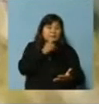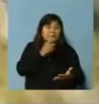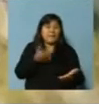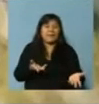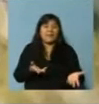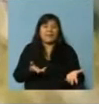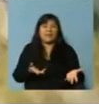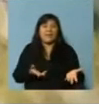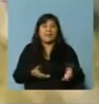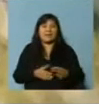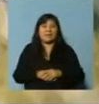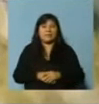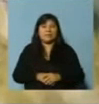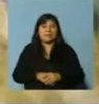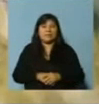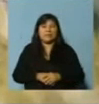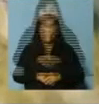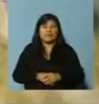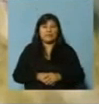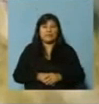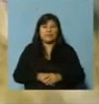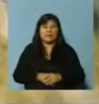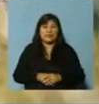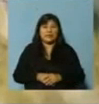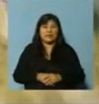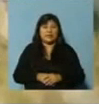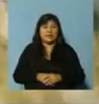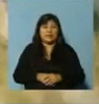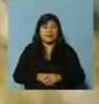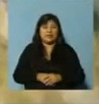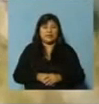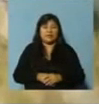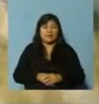Si no, hacemos señal.